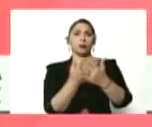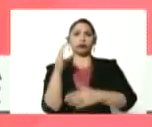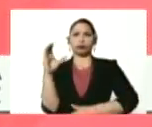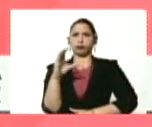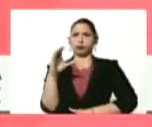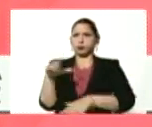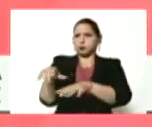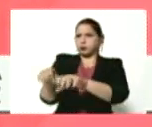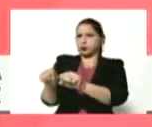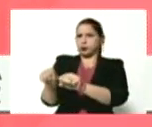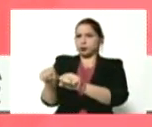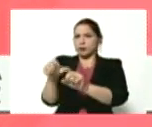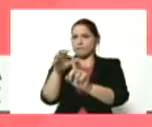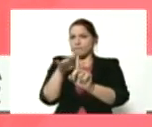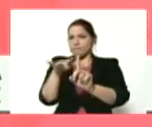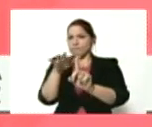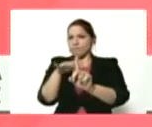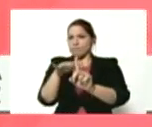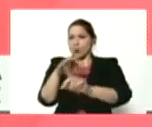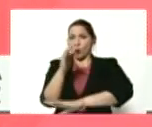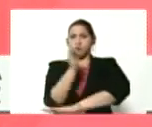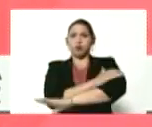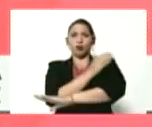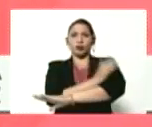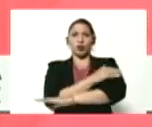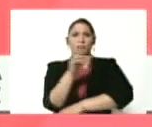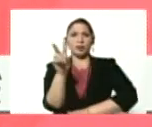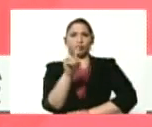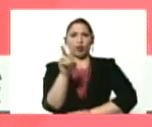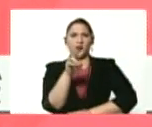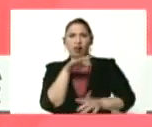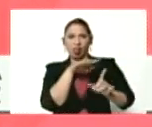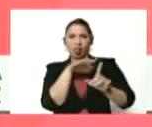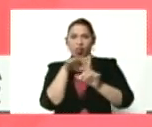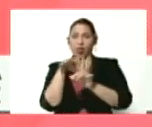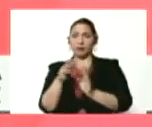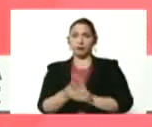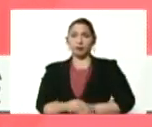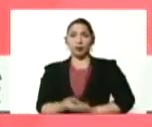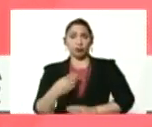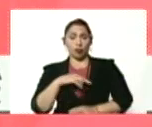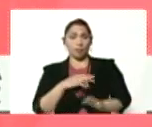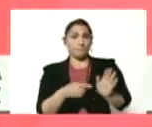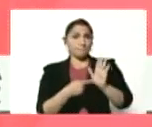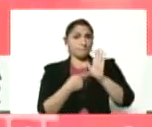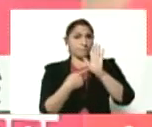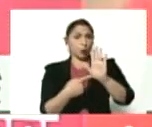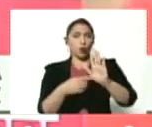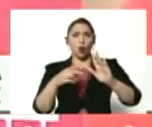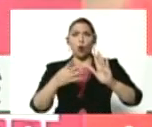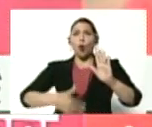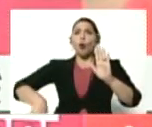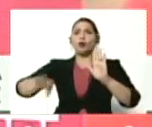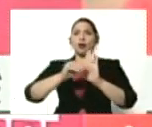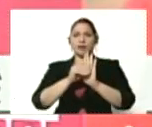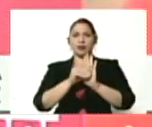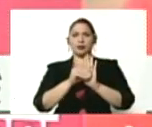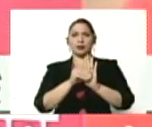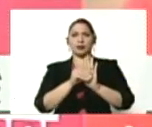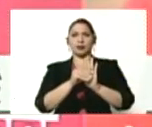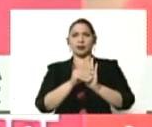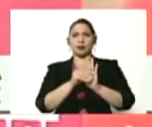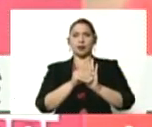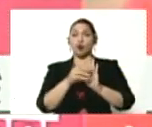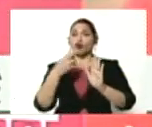colombianización de la oposición venezolana, puesto que hoy demostraremos nuevamente lo que en